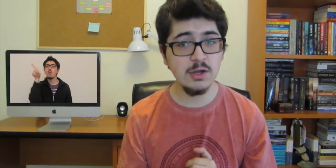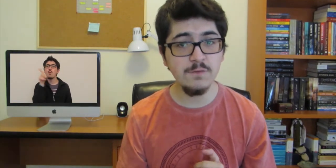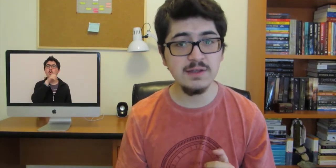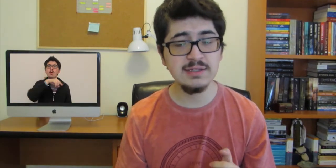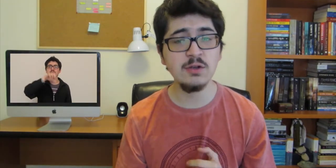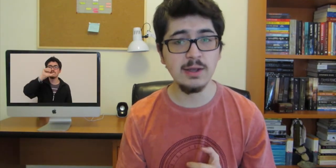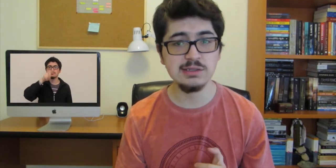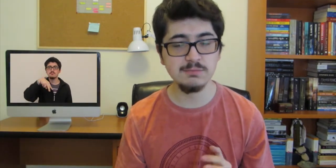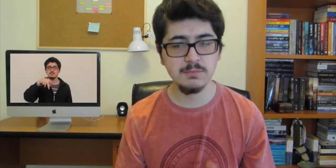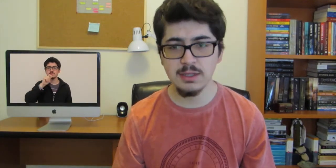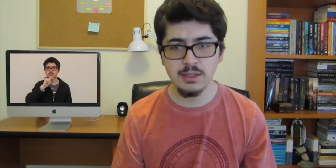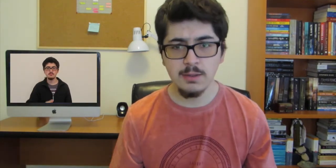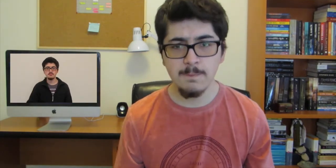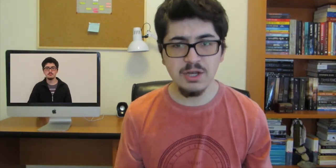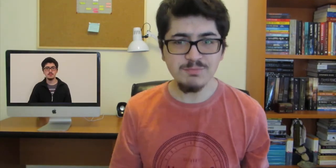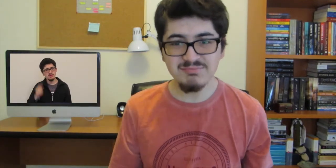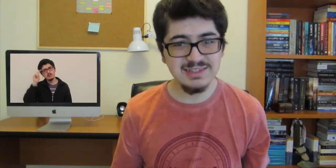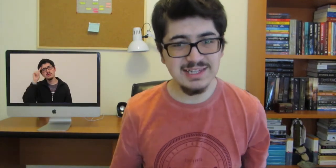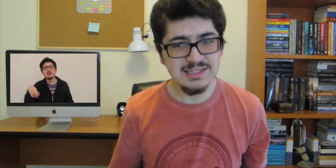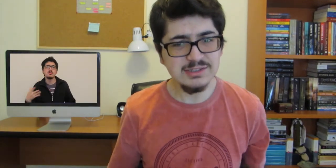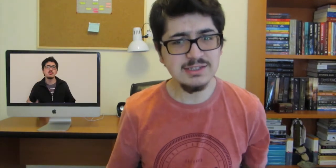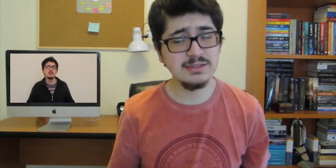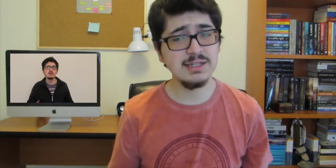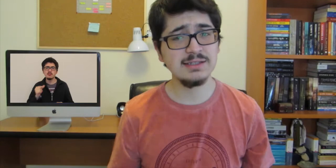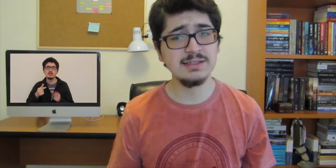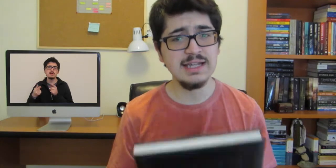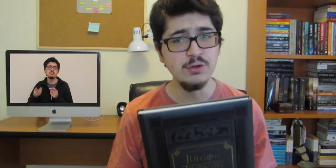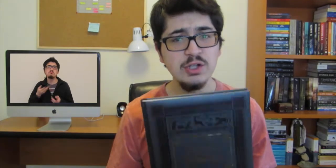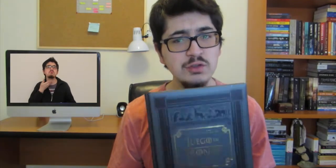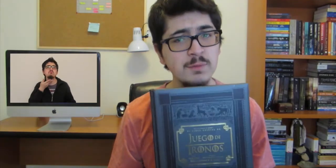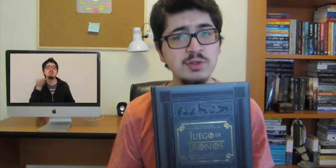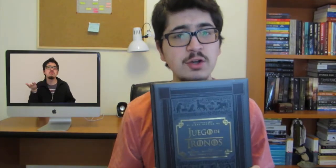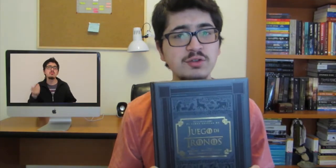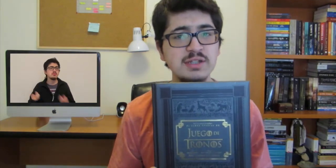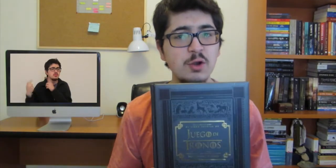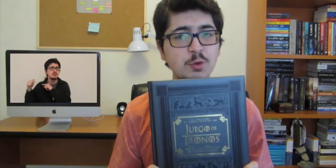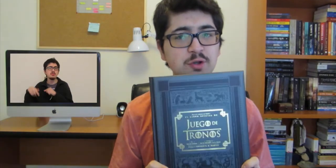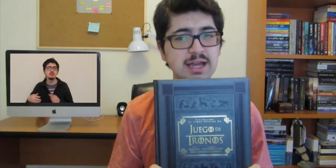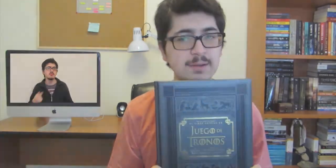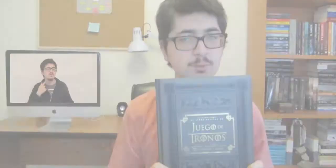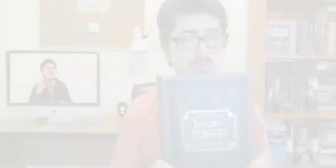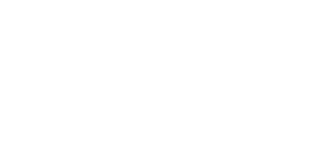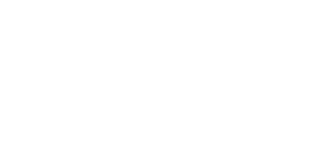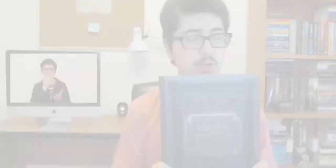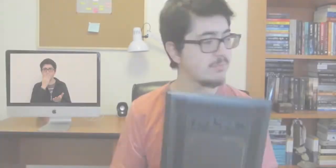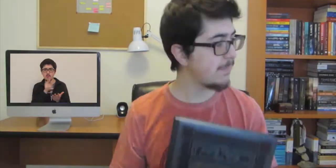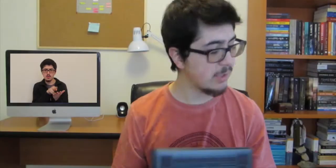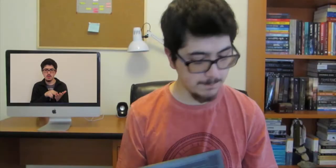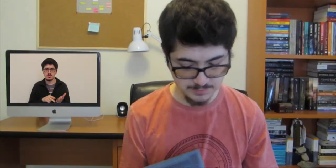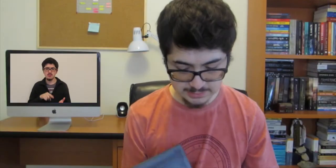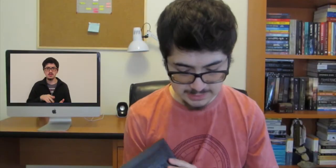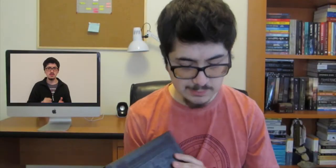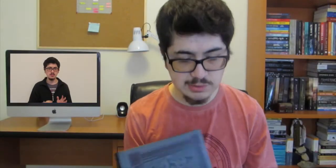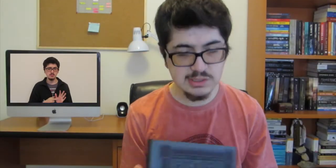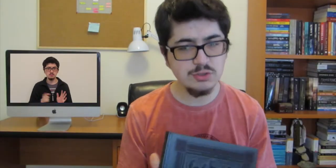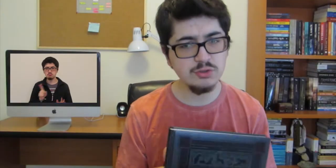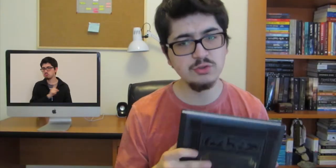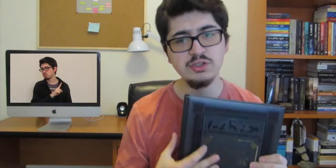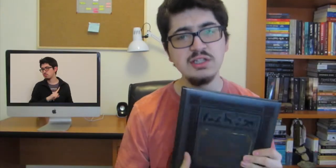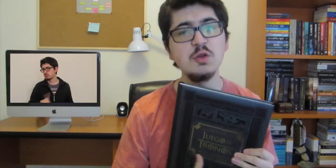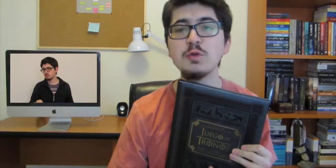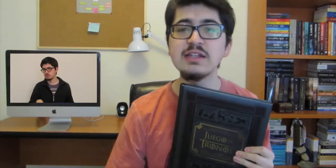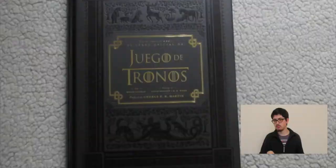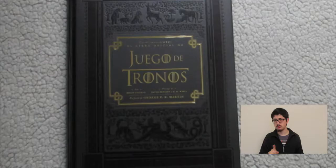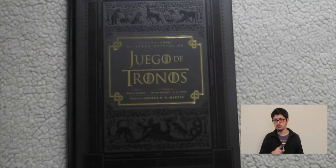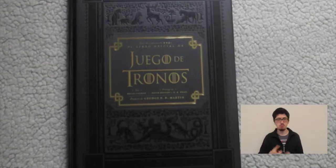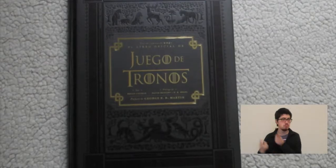es Danny Oss y Dan Wise. Pero, ¿de qué se trata este libro? ¿Qué nos vamos a encontrar cuando leamos? Bueno, te explico. Este libro en sí no